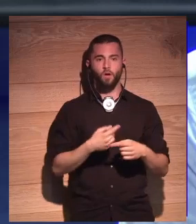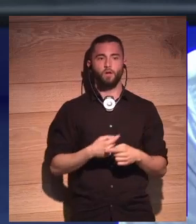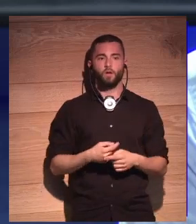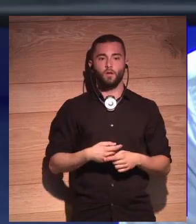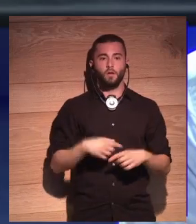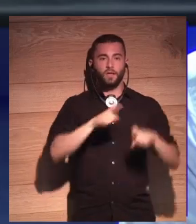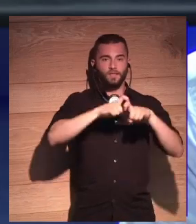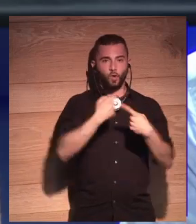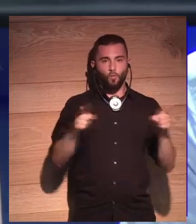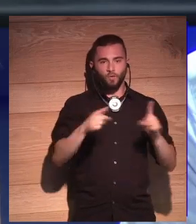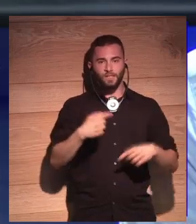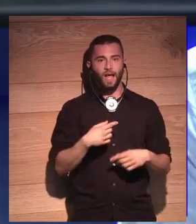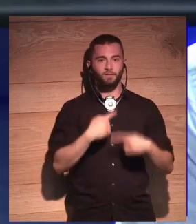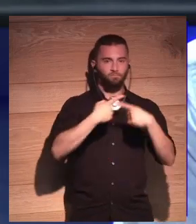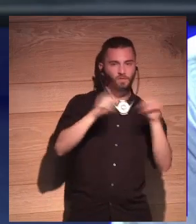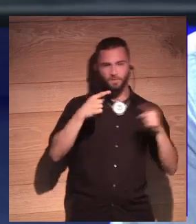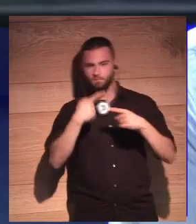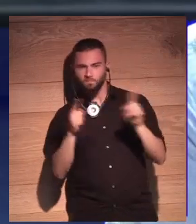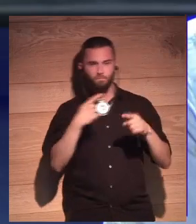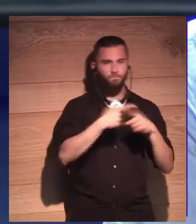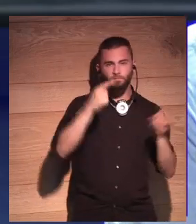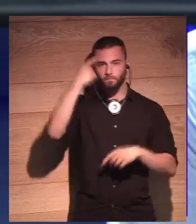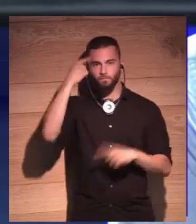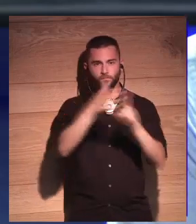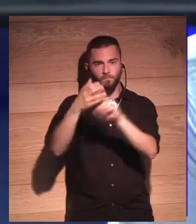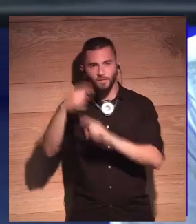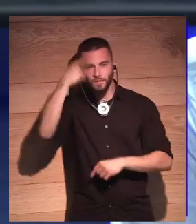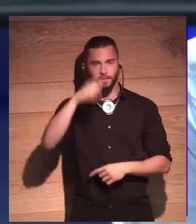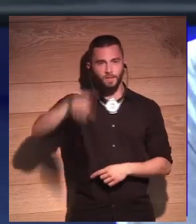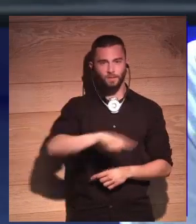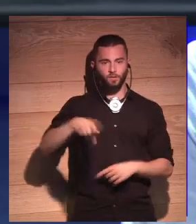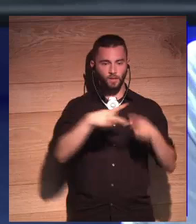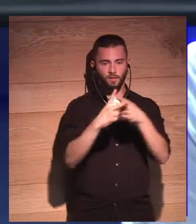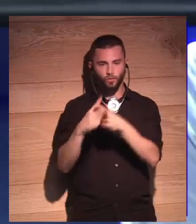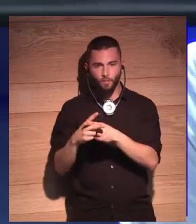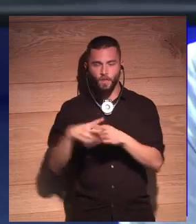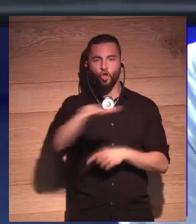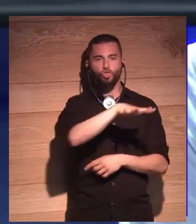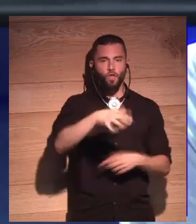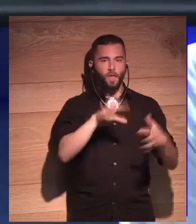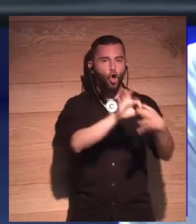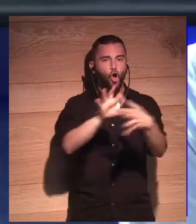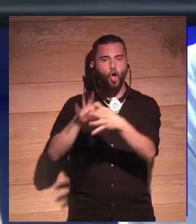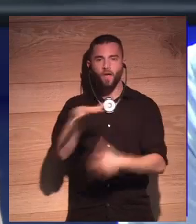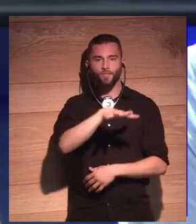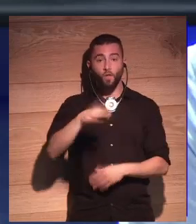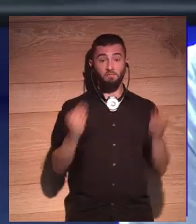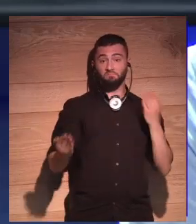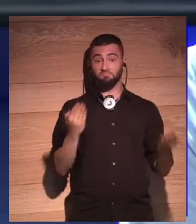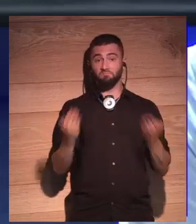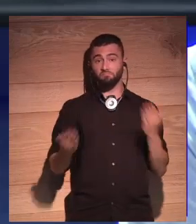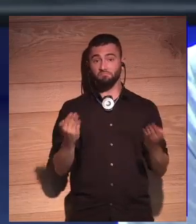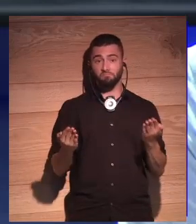géneros musicales y saber dónde se colocan los instrumentos en el escenario. Y haciendo la comparación, pues es cierto